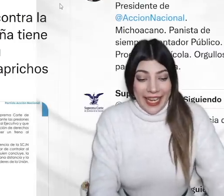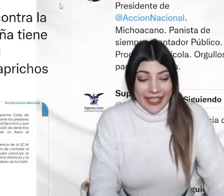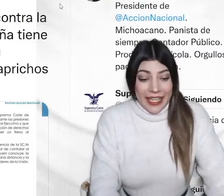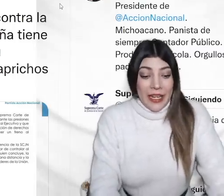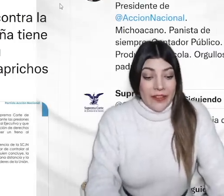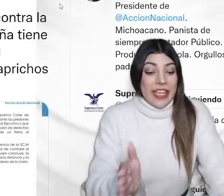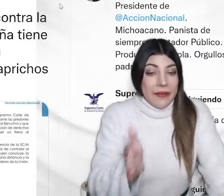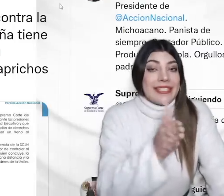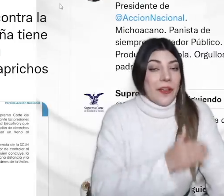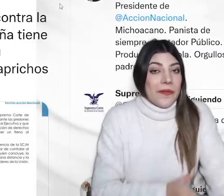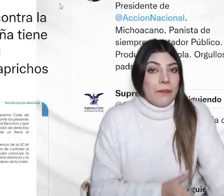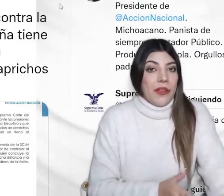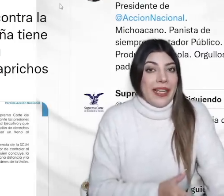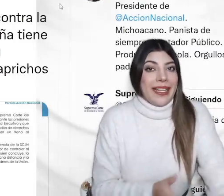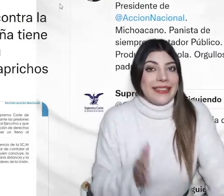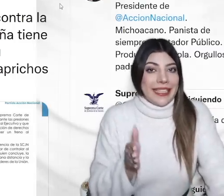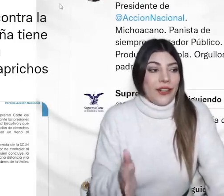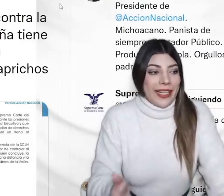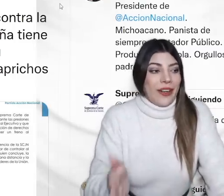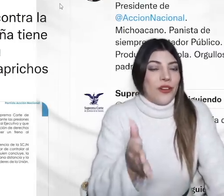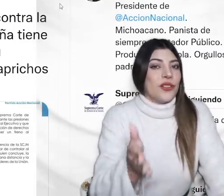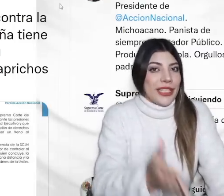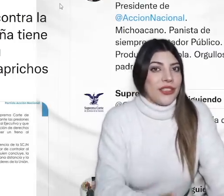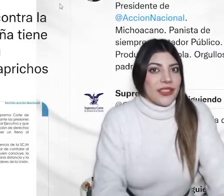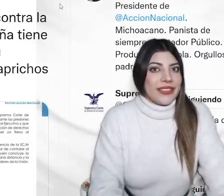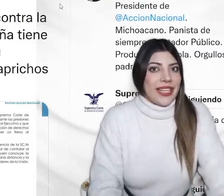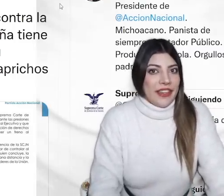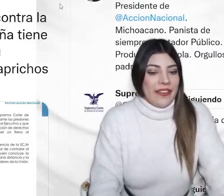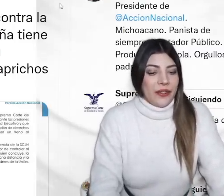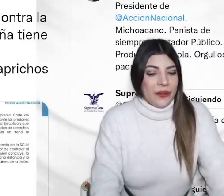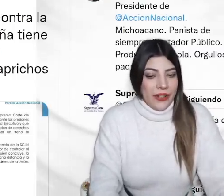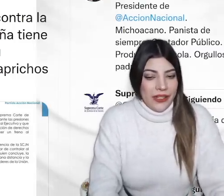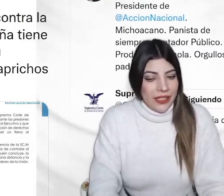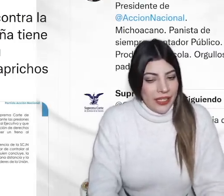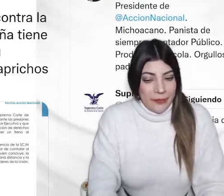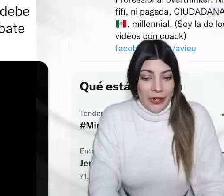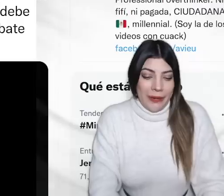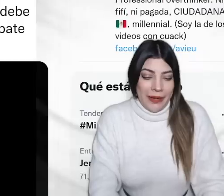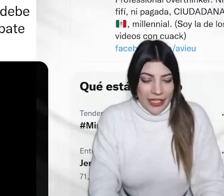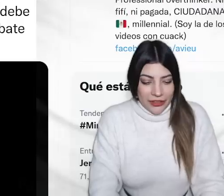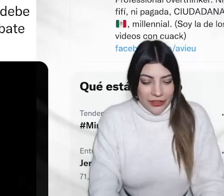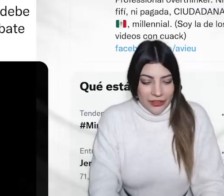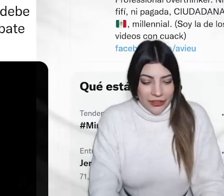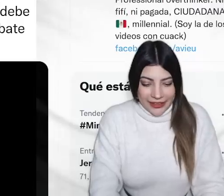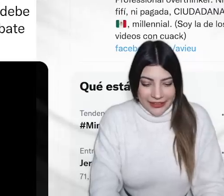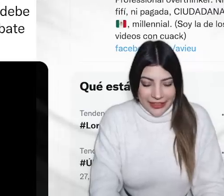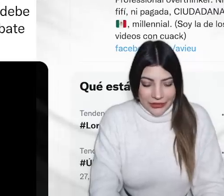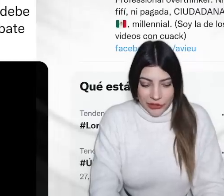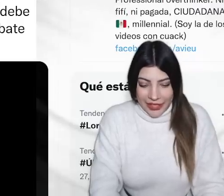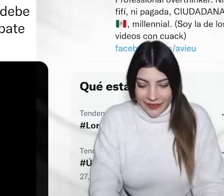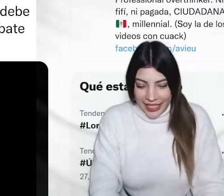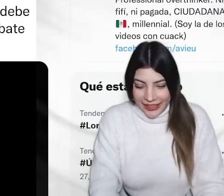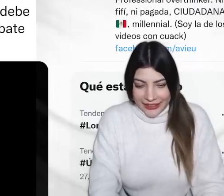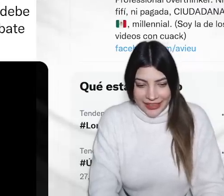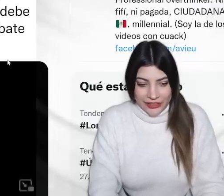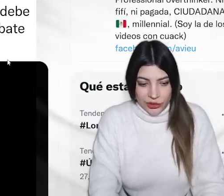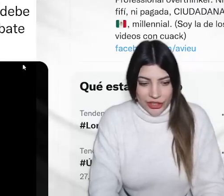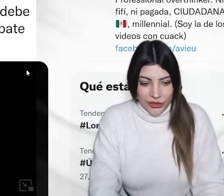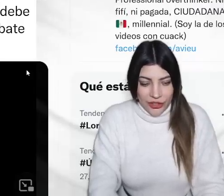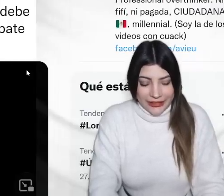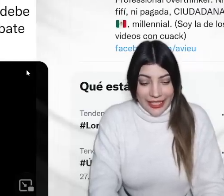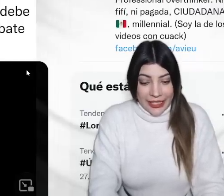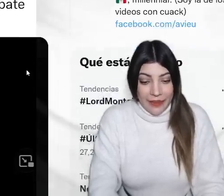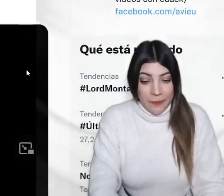que hay división de poderes y creo que con los hechos está viendo, ¿no? Pero bueno, ya no saben ni qué decir estos gandallas,